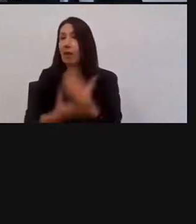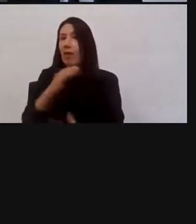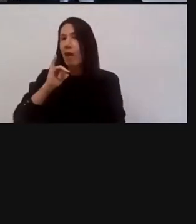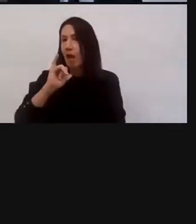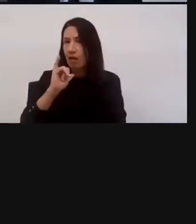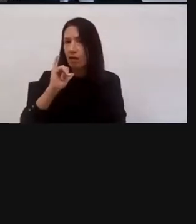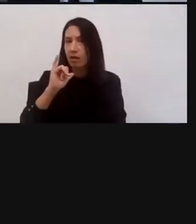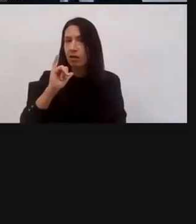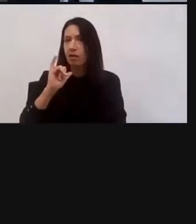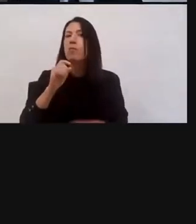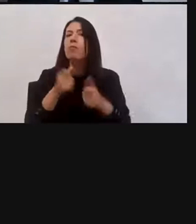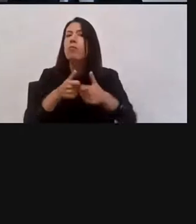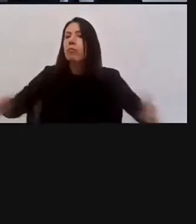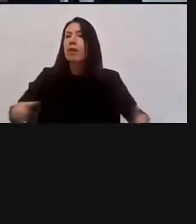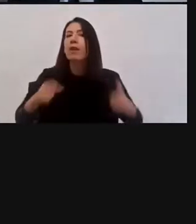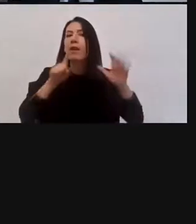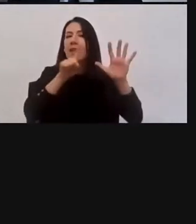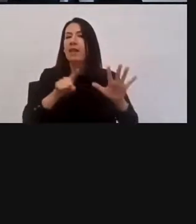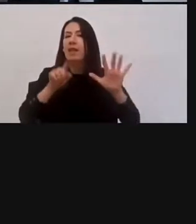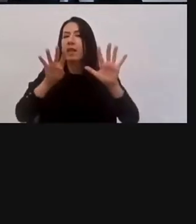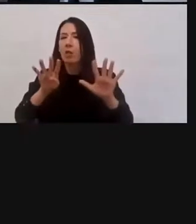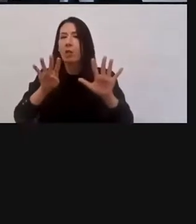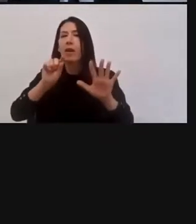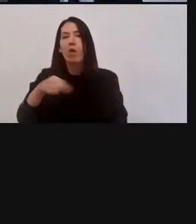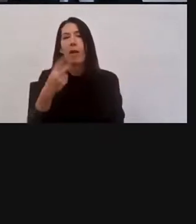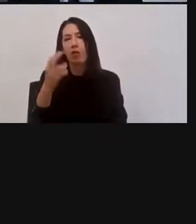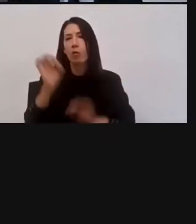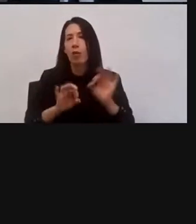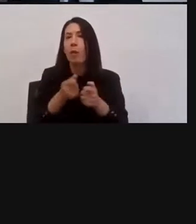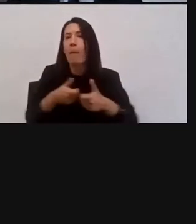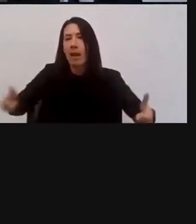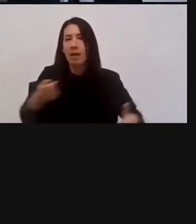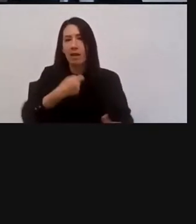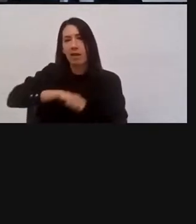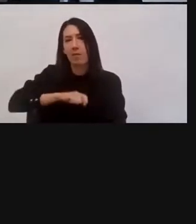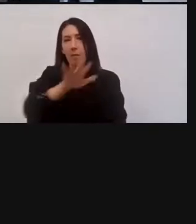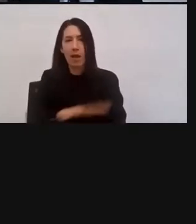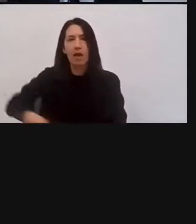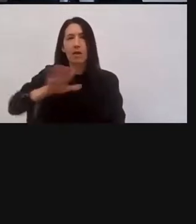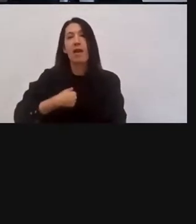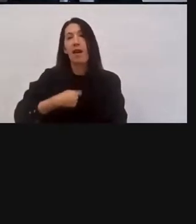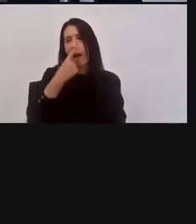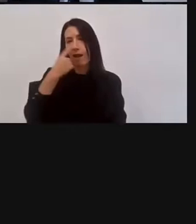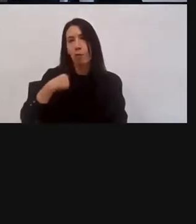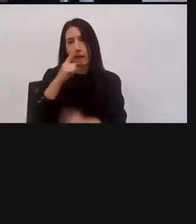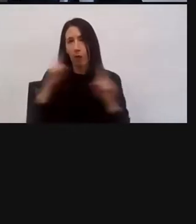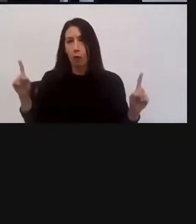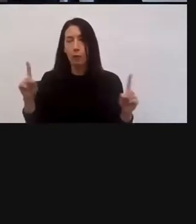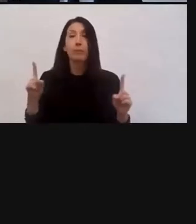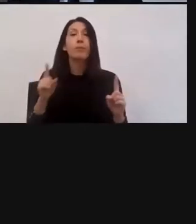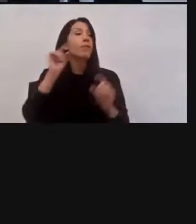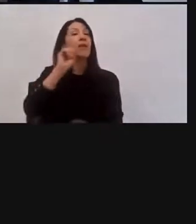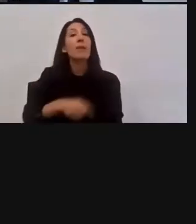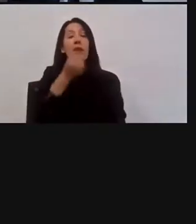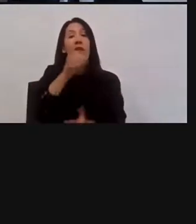discapacidad aumentaron un 69,2% en España durante el 2020. Asimismo, según el citado